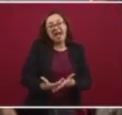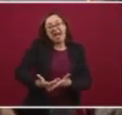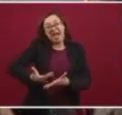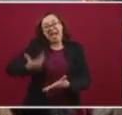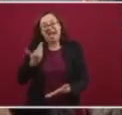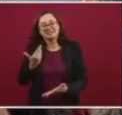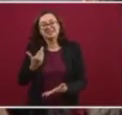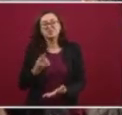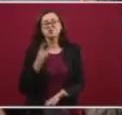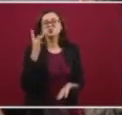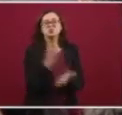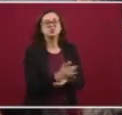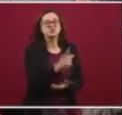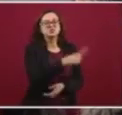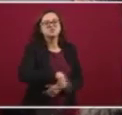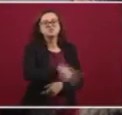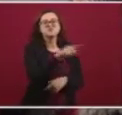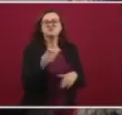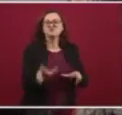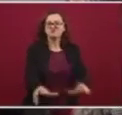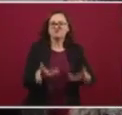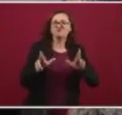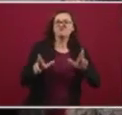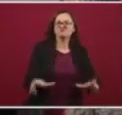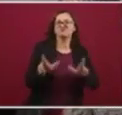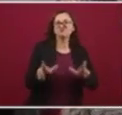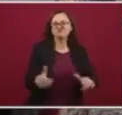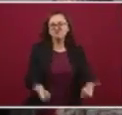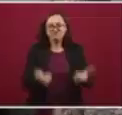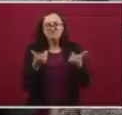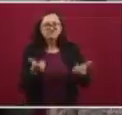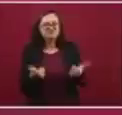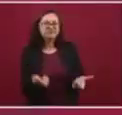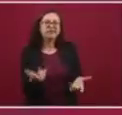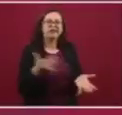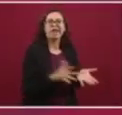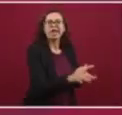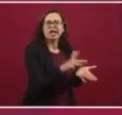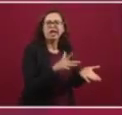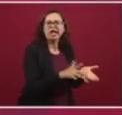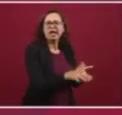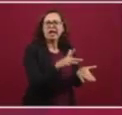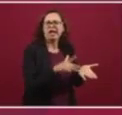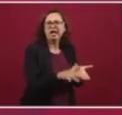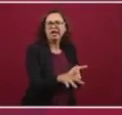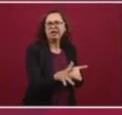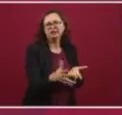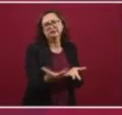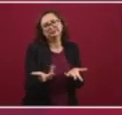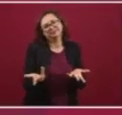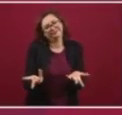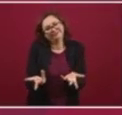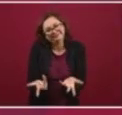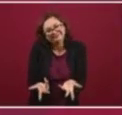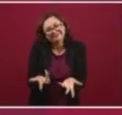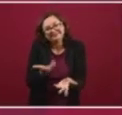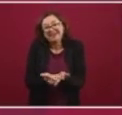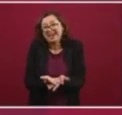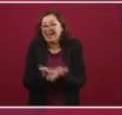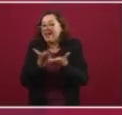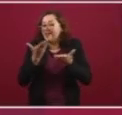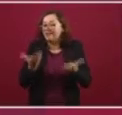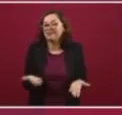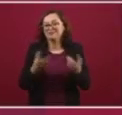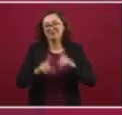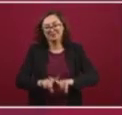era para los de arriba. Entonces, ahora el plan de rescate al